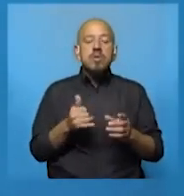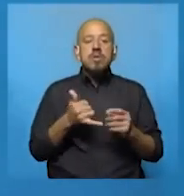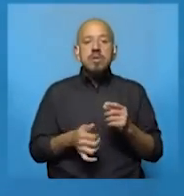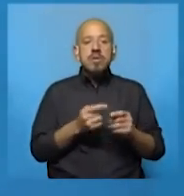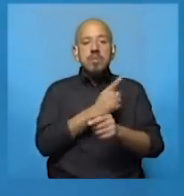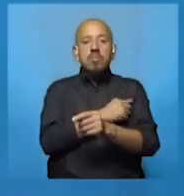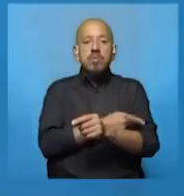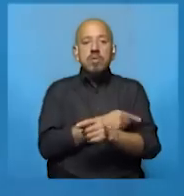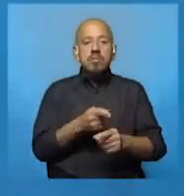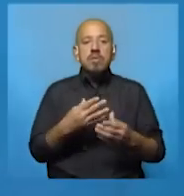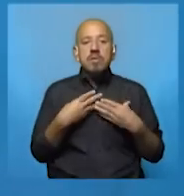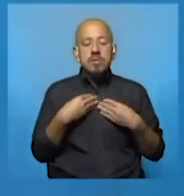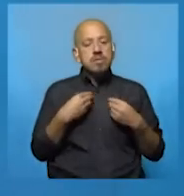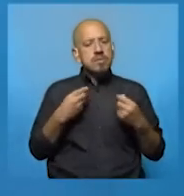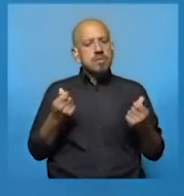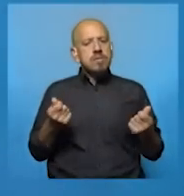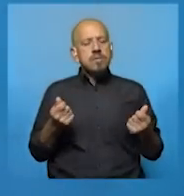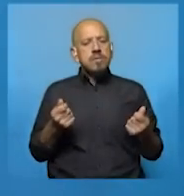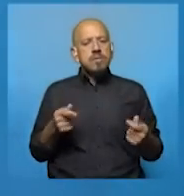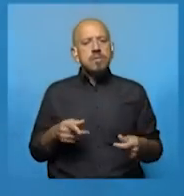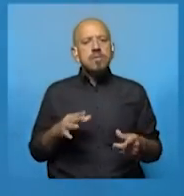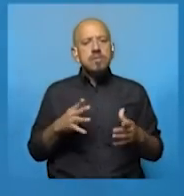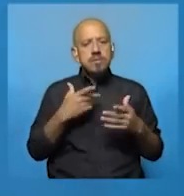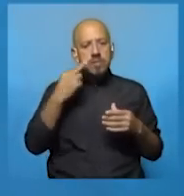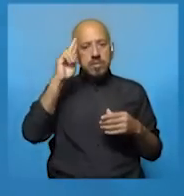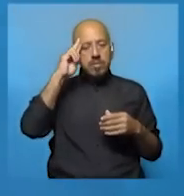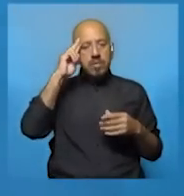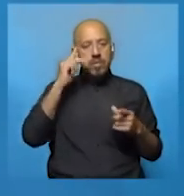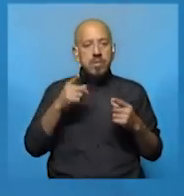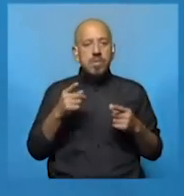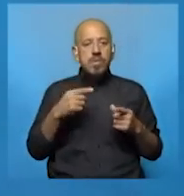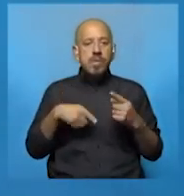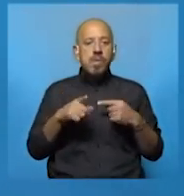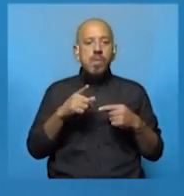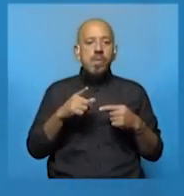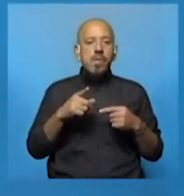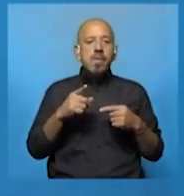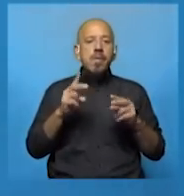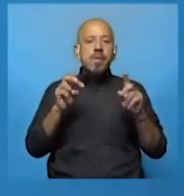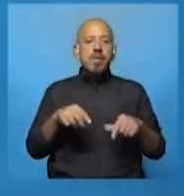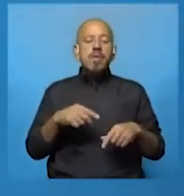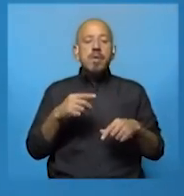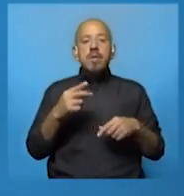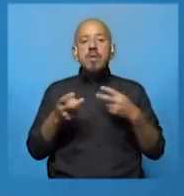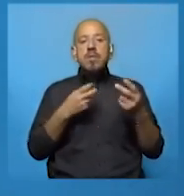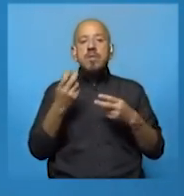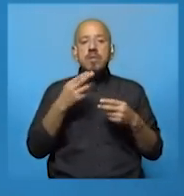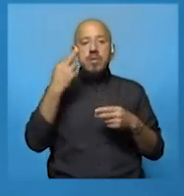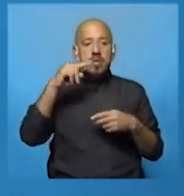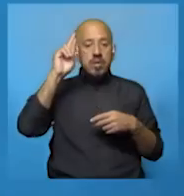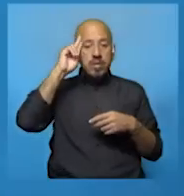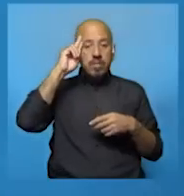poder para sentirse que se lo respeta entonces en el fondo está la búsqueda de respeto hay una demanda